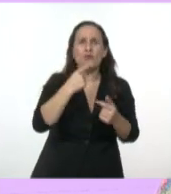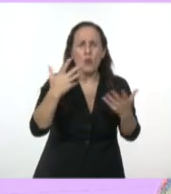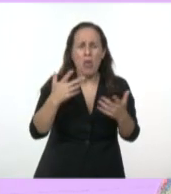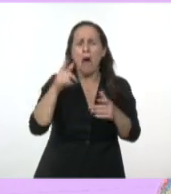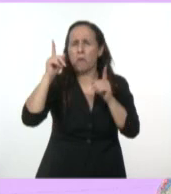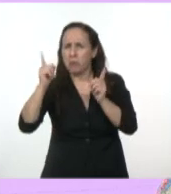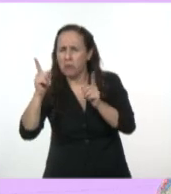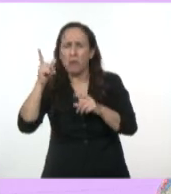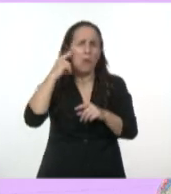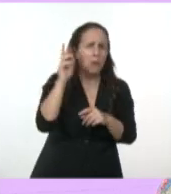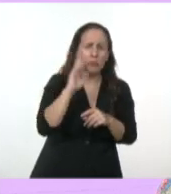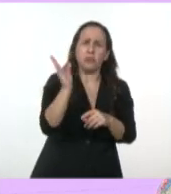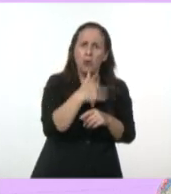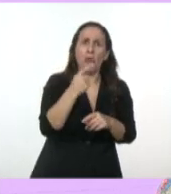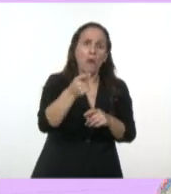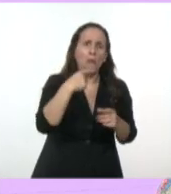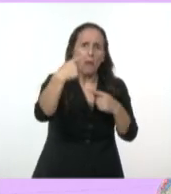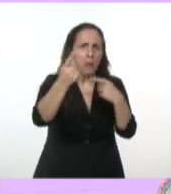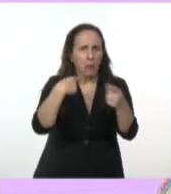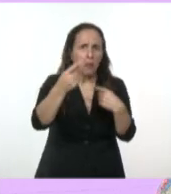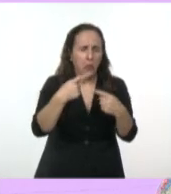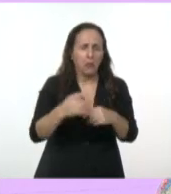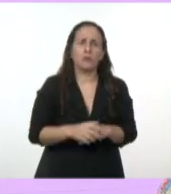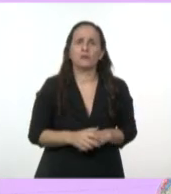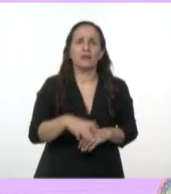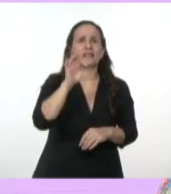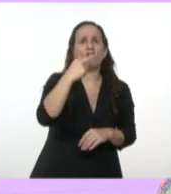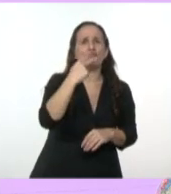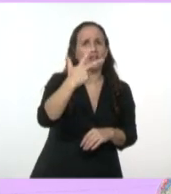y los profes son los que reciben tus dudas y las responden.